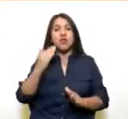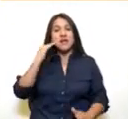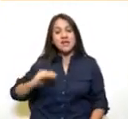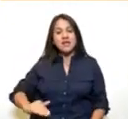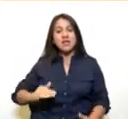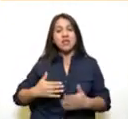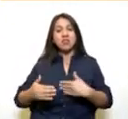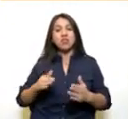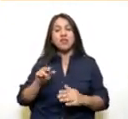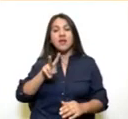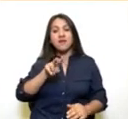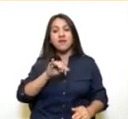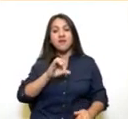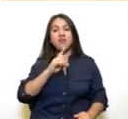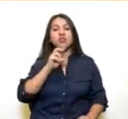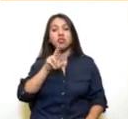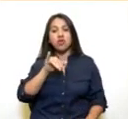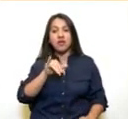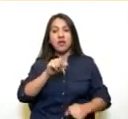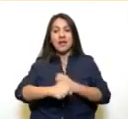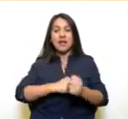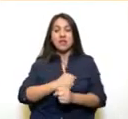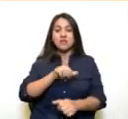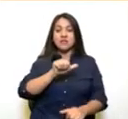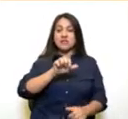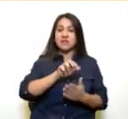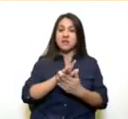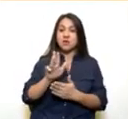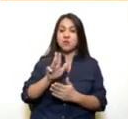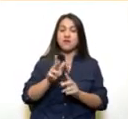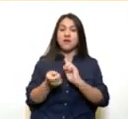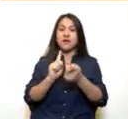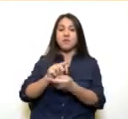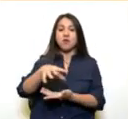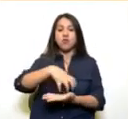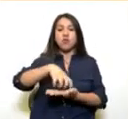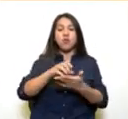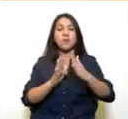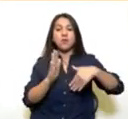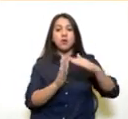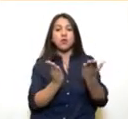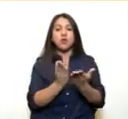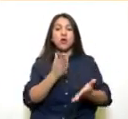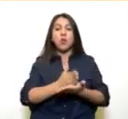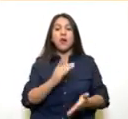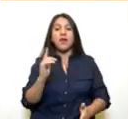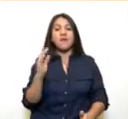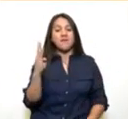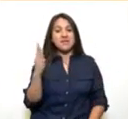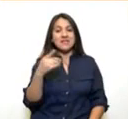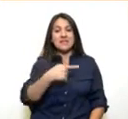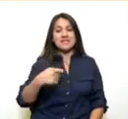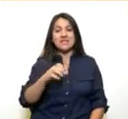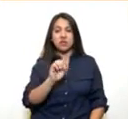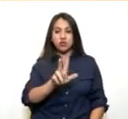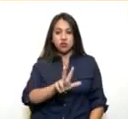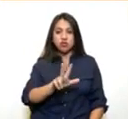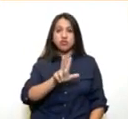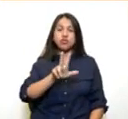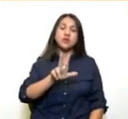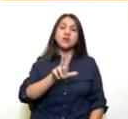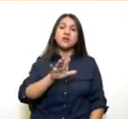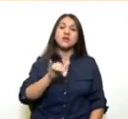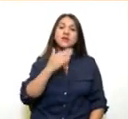en la victoria se mudó en el año 69 a la pintana estudió la escuela básica 108 y